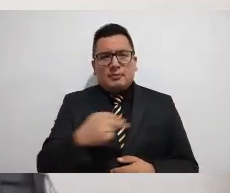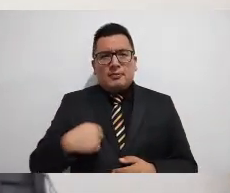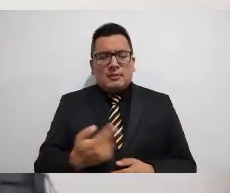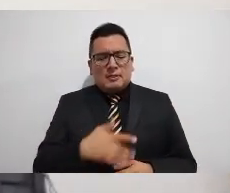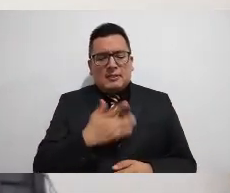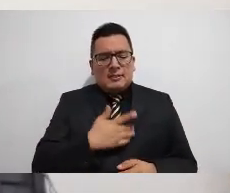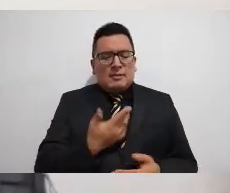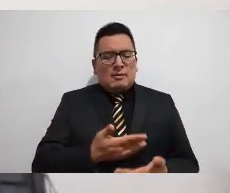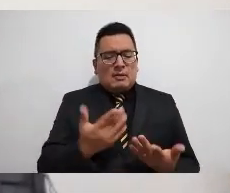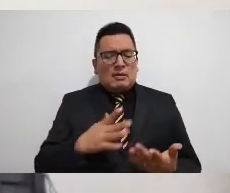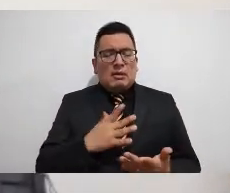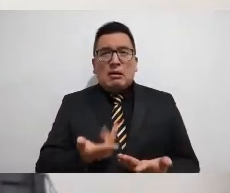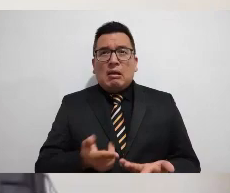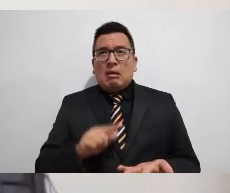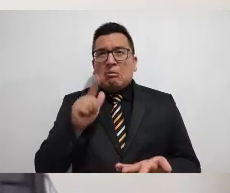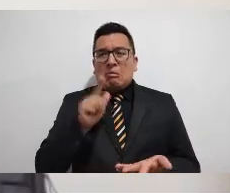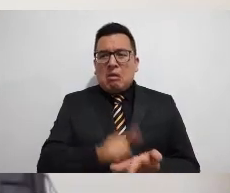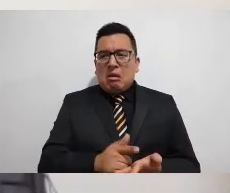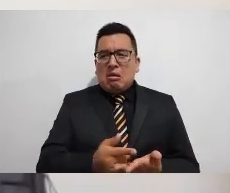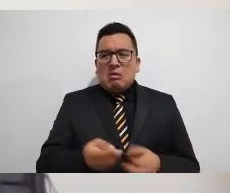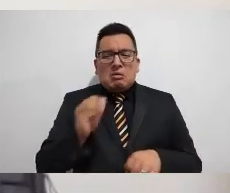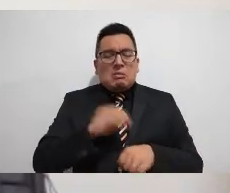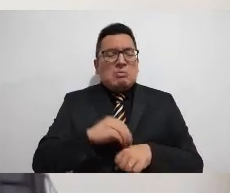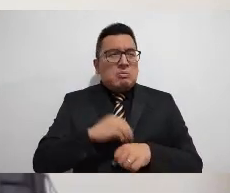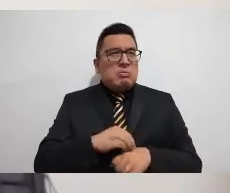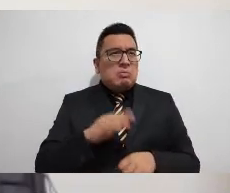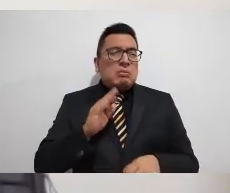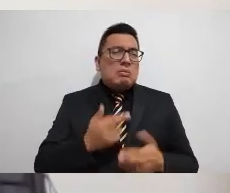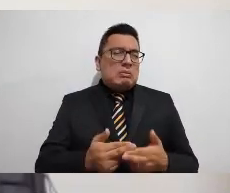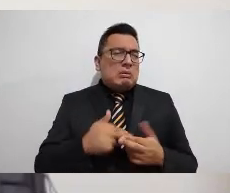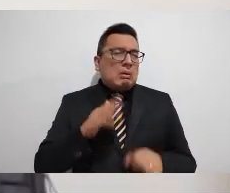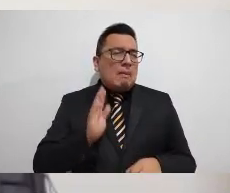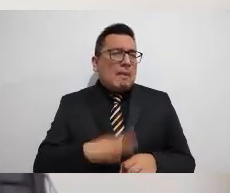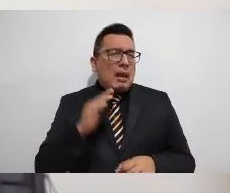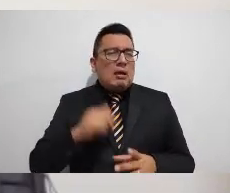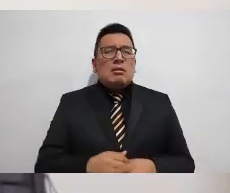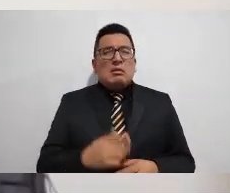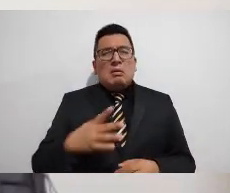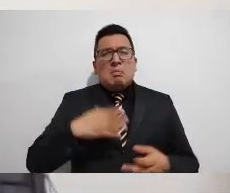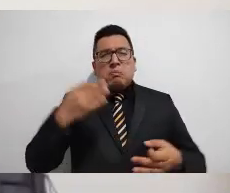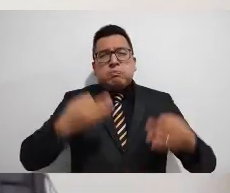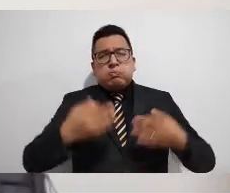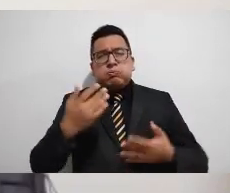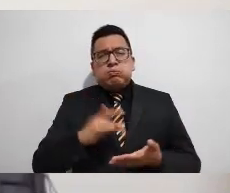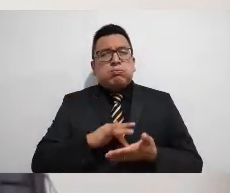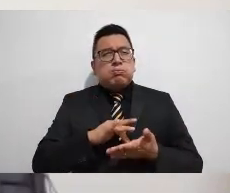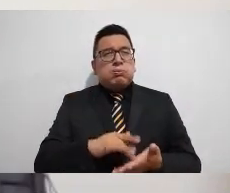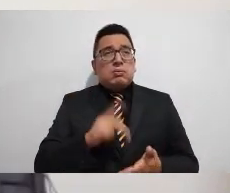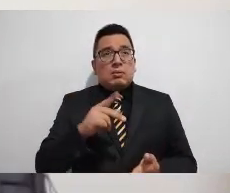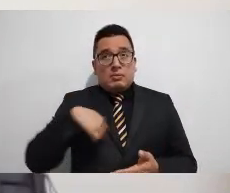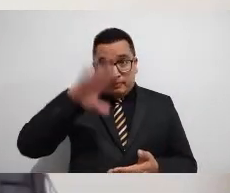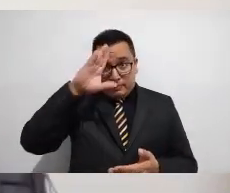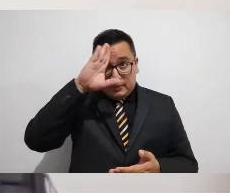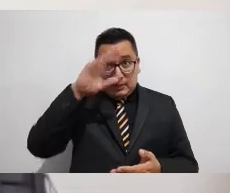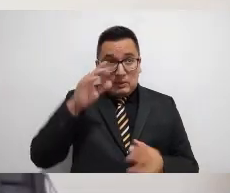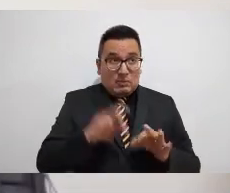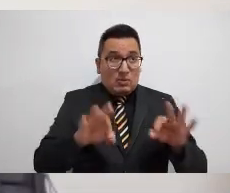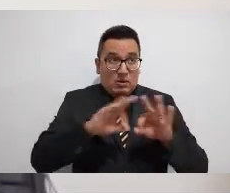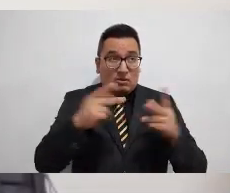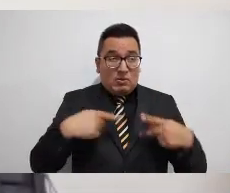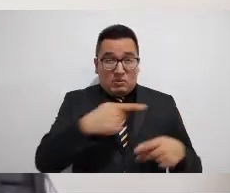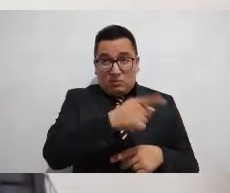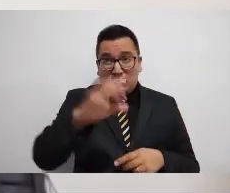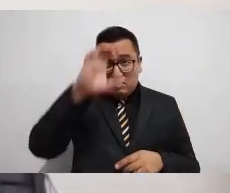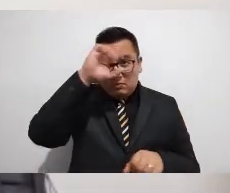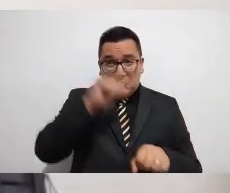¿no? Los mismos tribunales se han pronunciado al respecto. Entonces, pero desde mi perspectiva la sociedad civil juega un papel muy